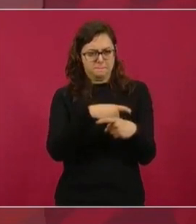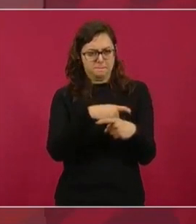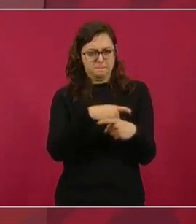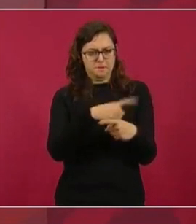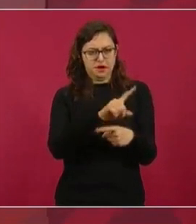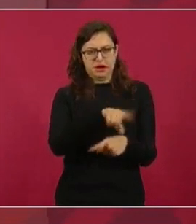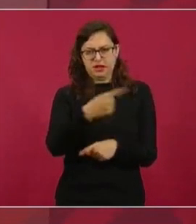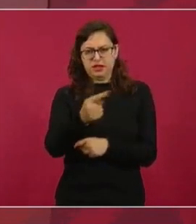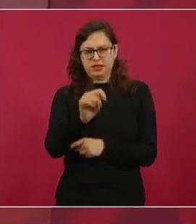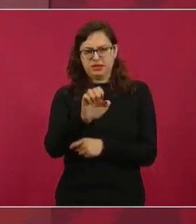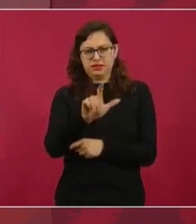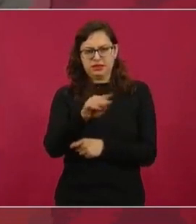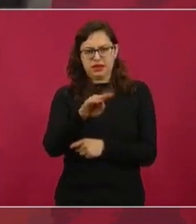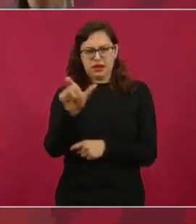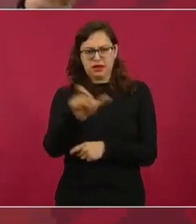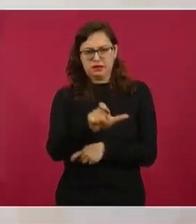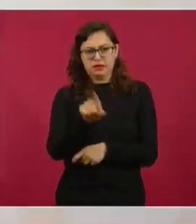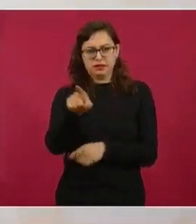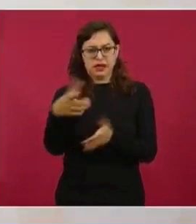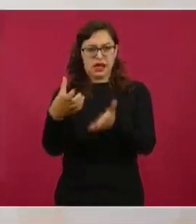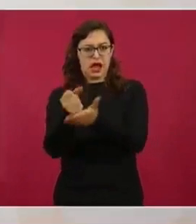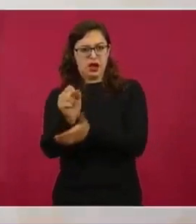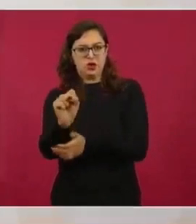Telmex y le ganó Slim.